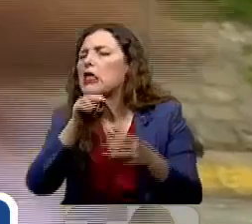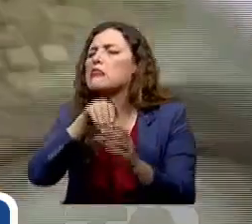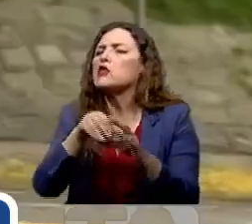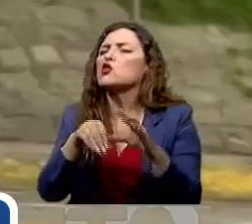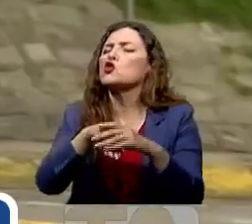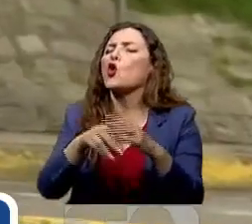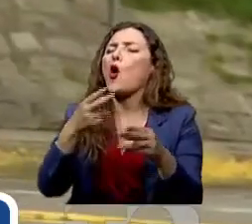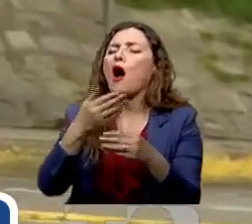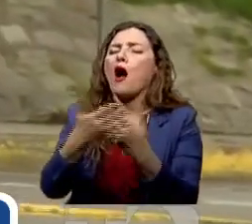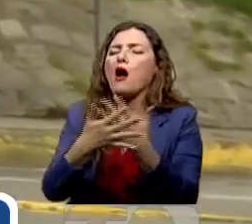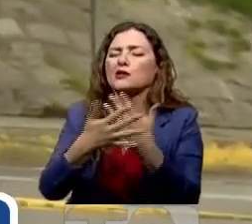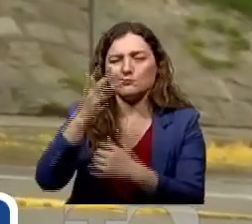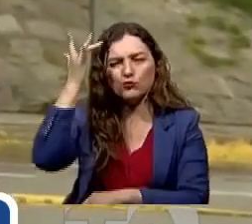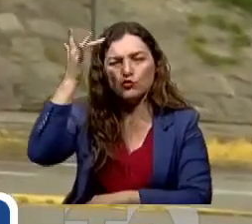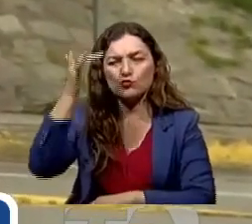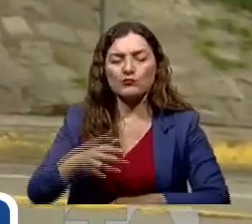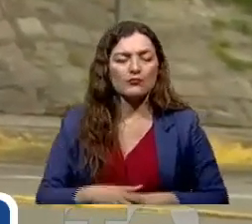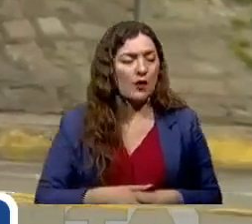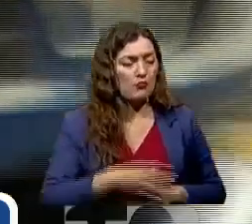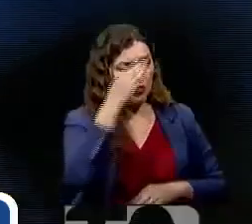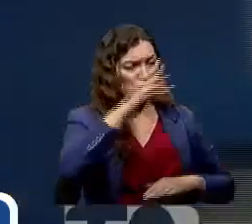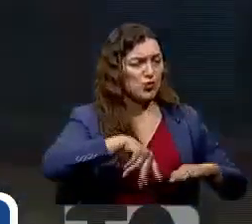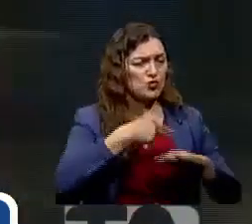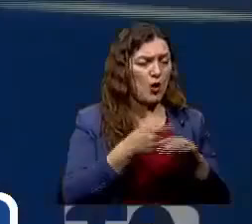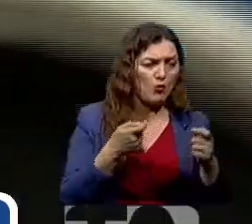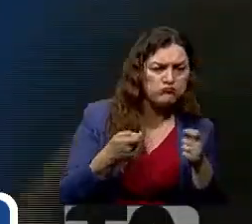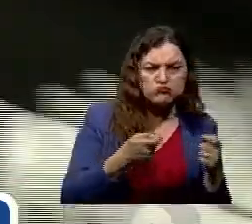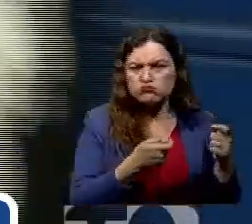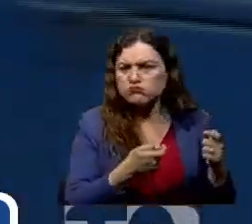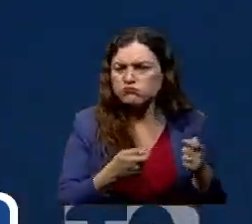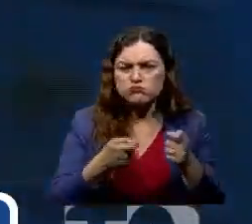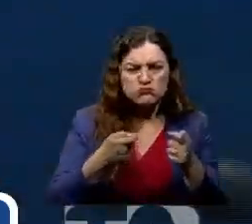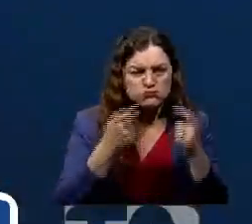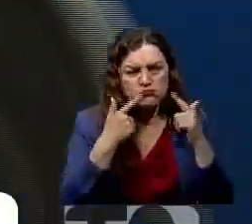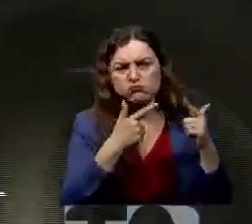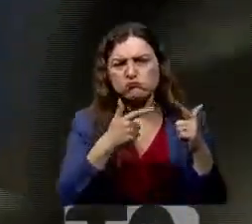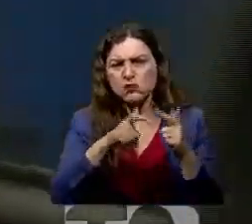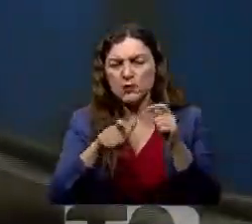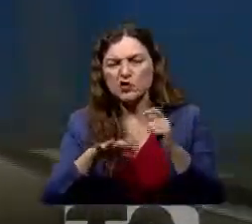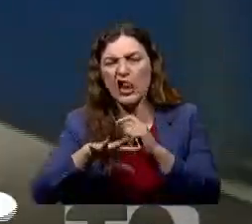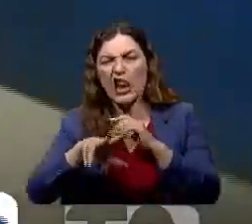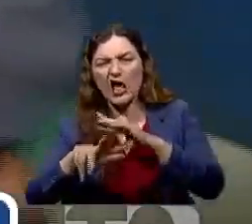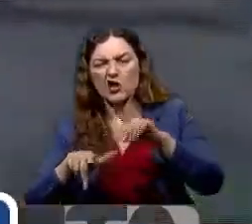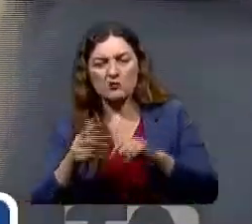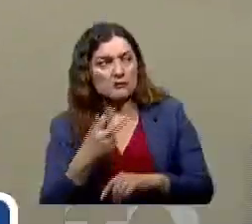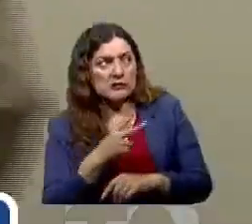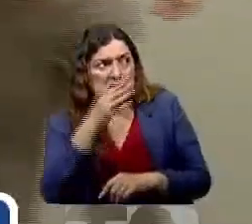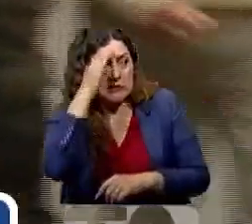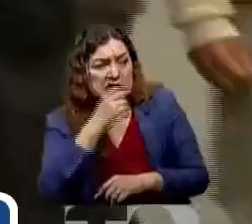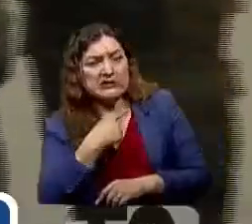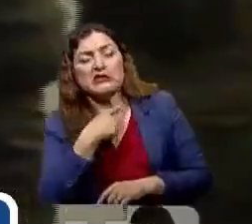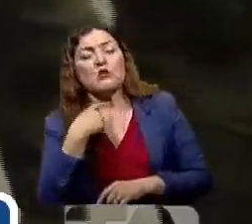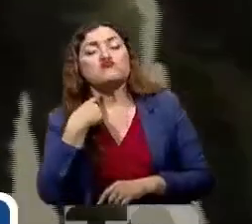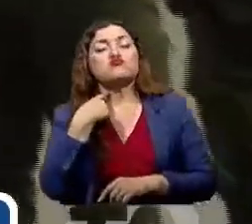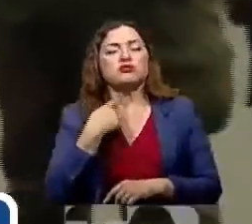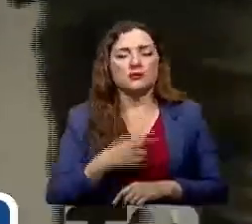realizando operativos constantes con la finalidad de realizar presencia policial y de evitar que se realicen actos delictivos.